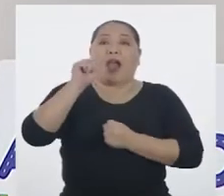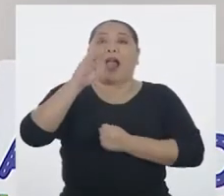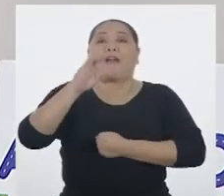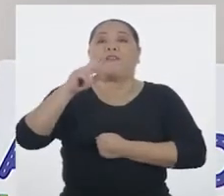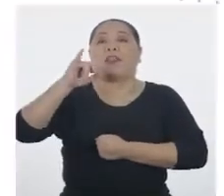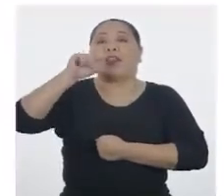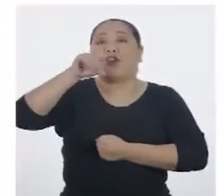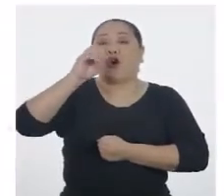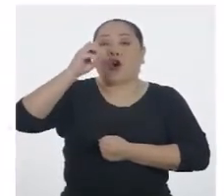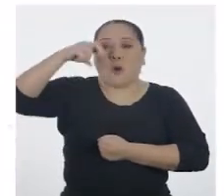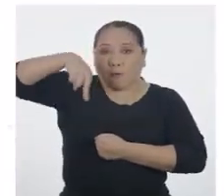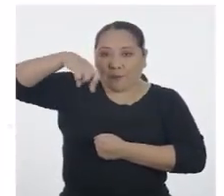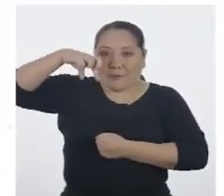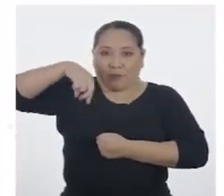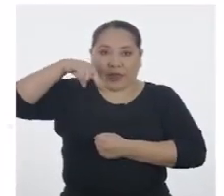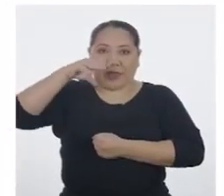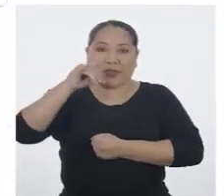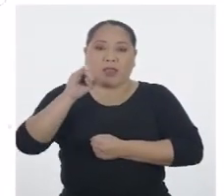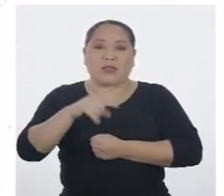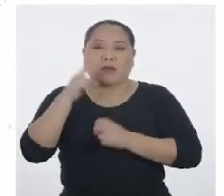vayamos a ver nuestro camino de aprendizaje.